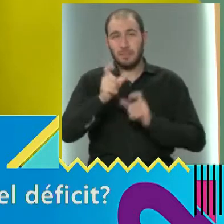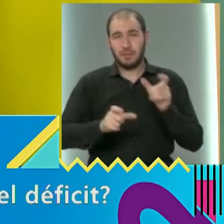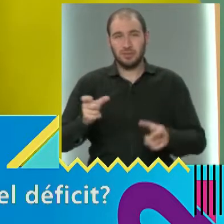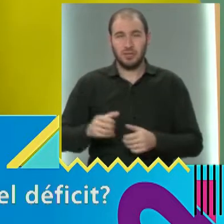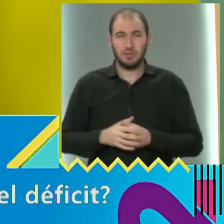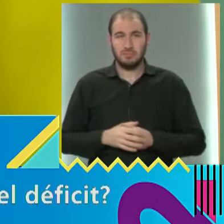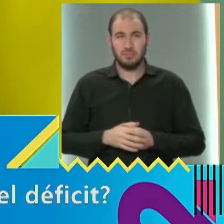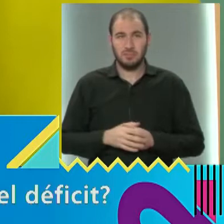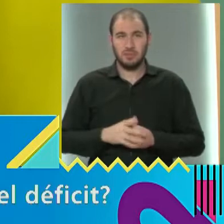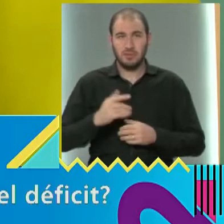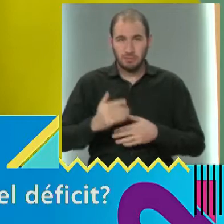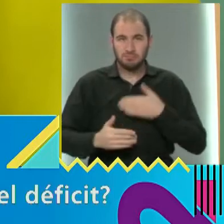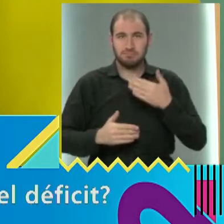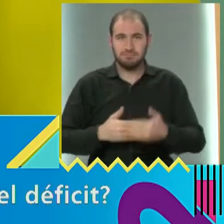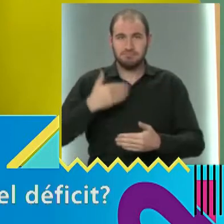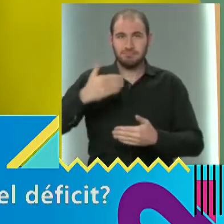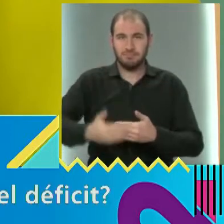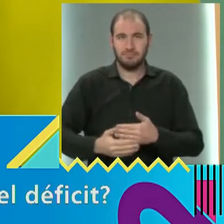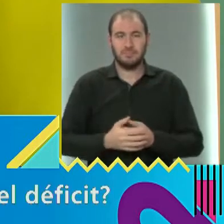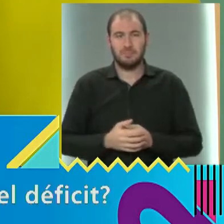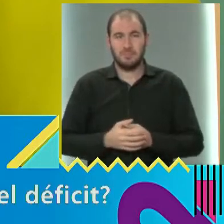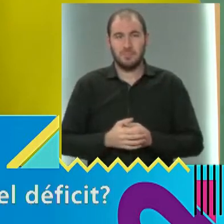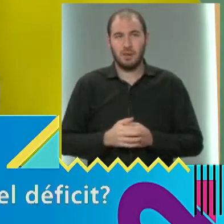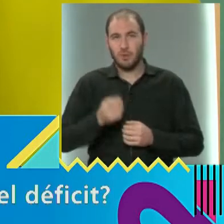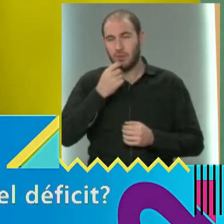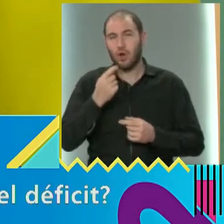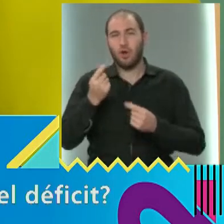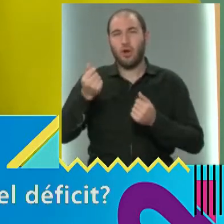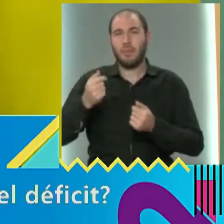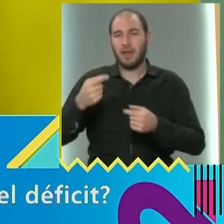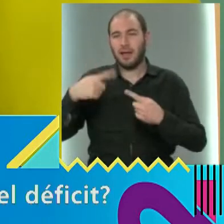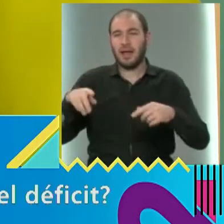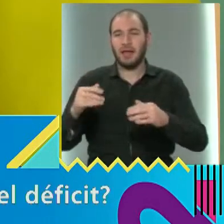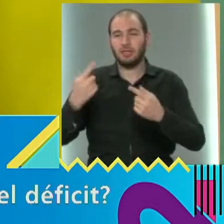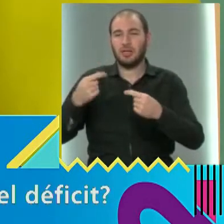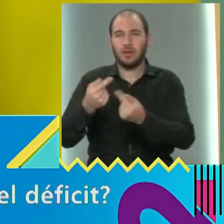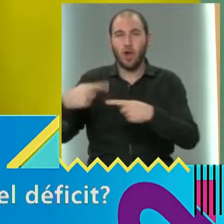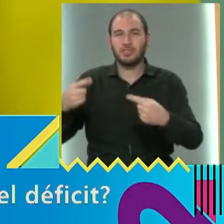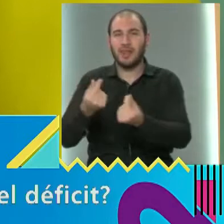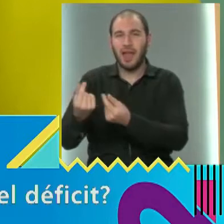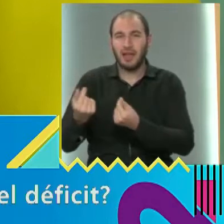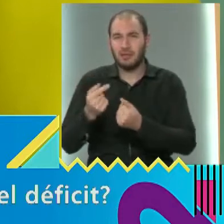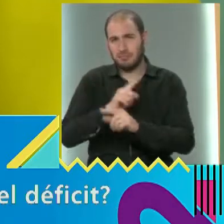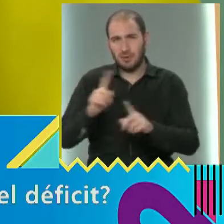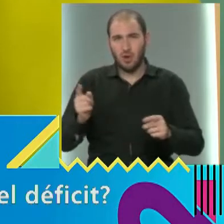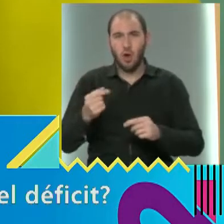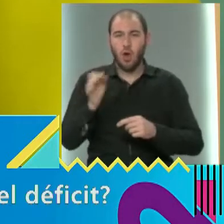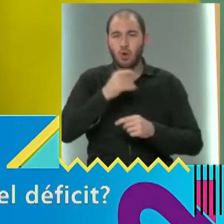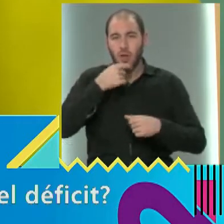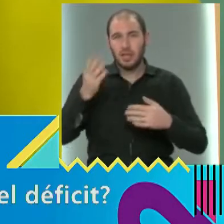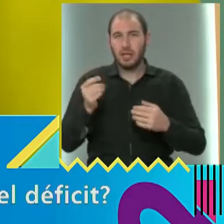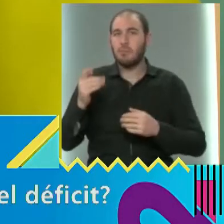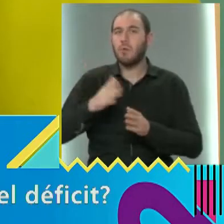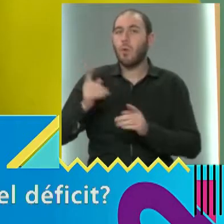que dar pasos que no son como ir a comprar un electrodoméstico o cualquier otro producto que uno pueda comprar